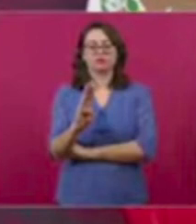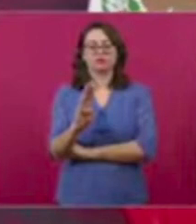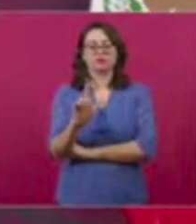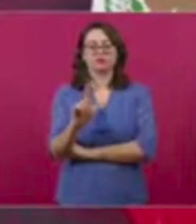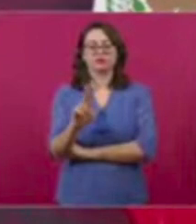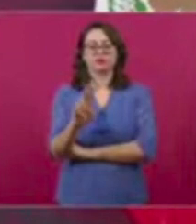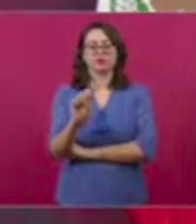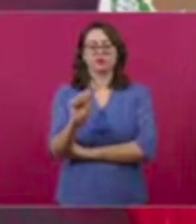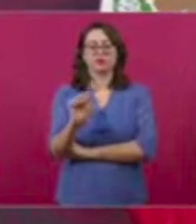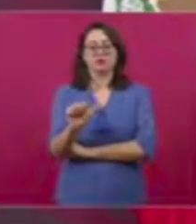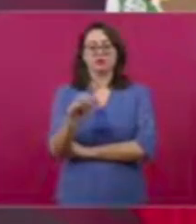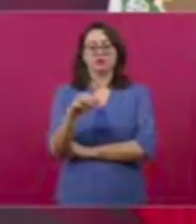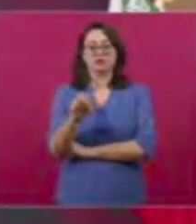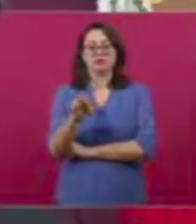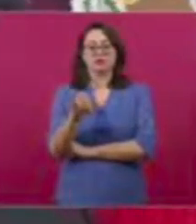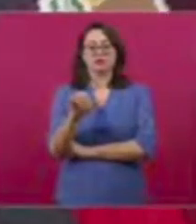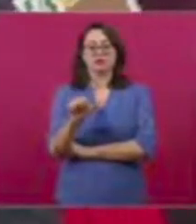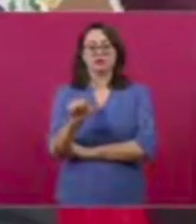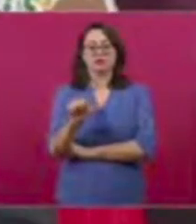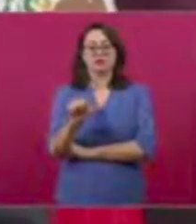Luisa María